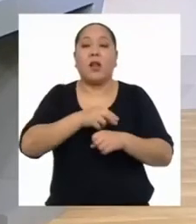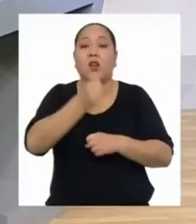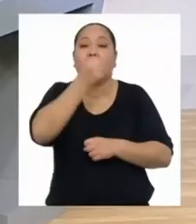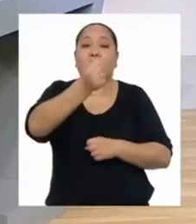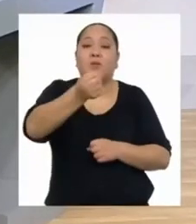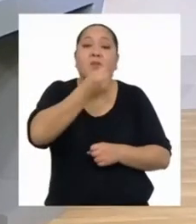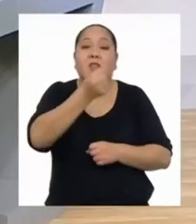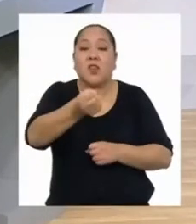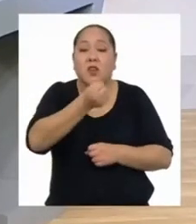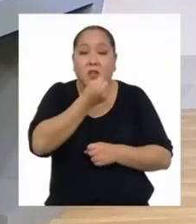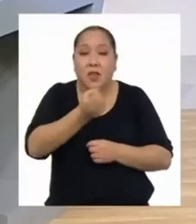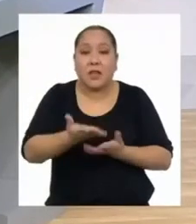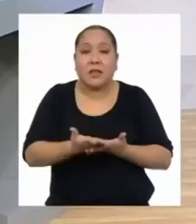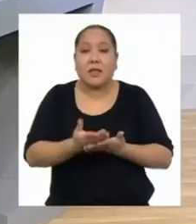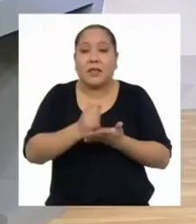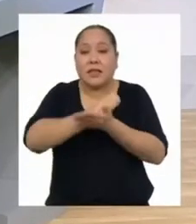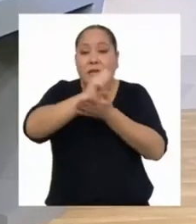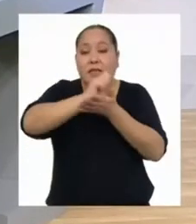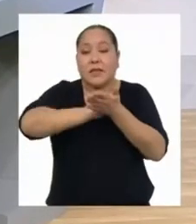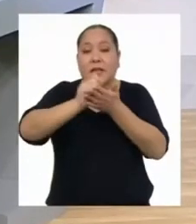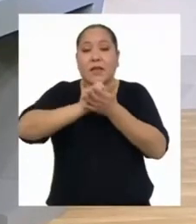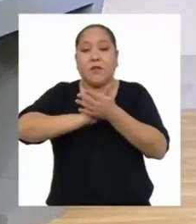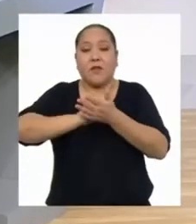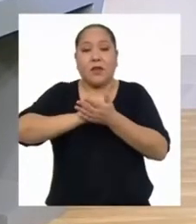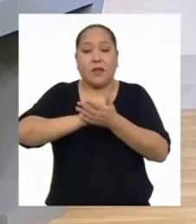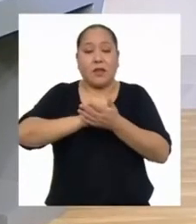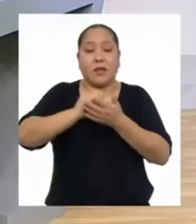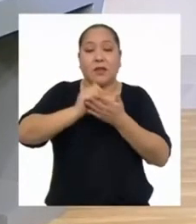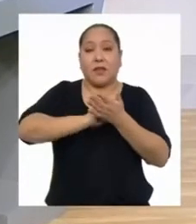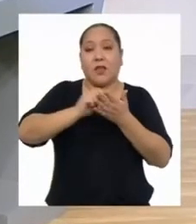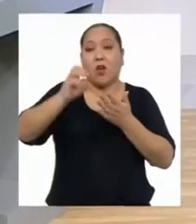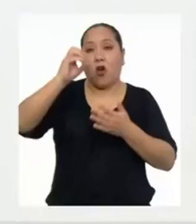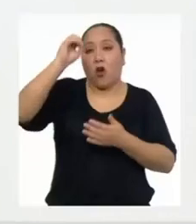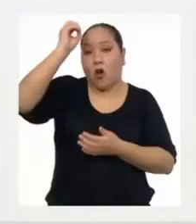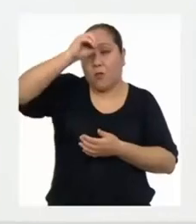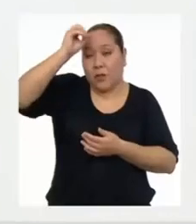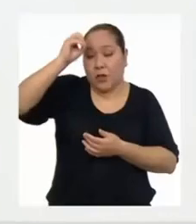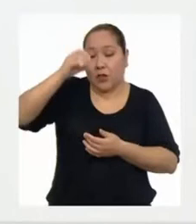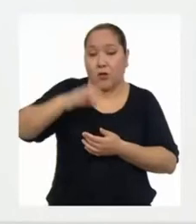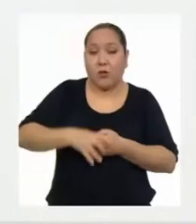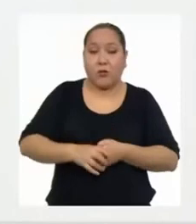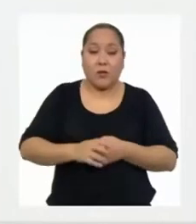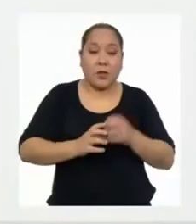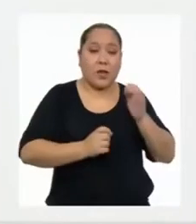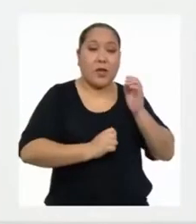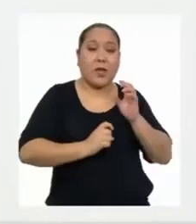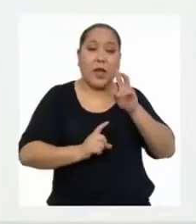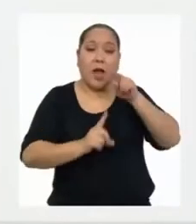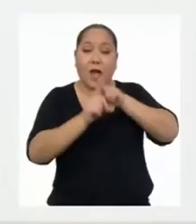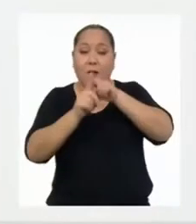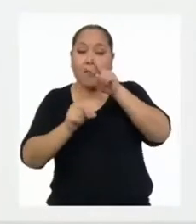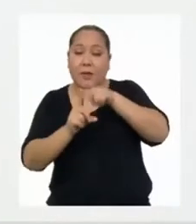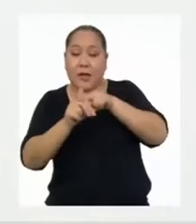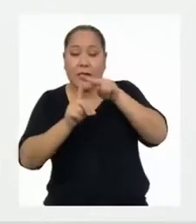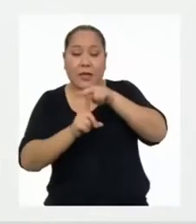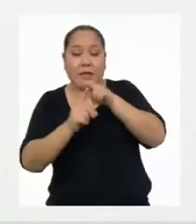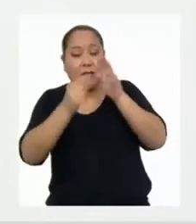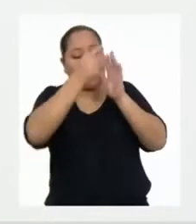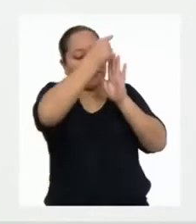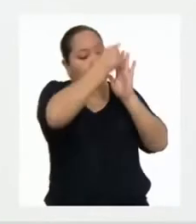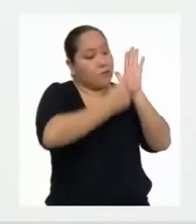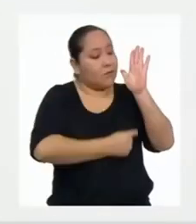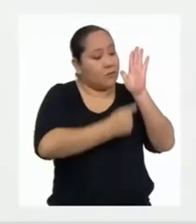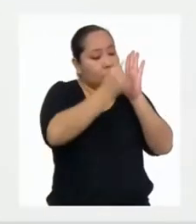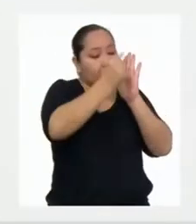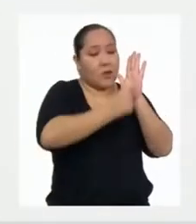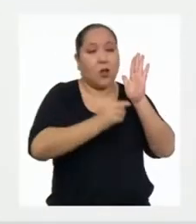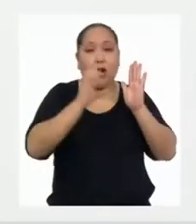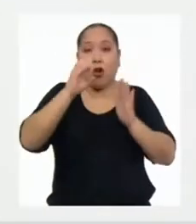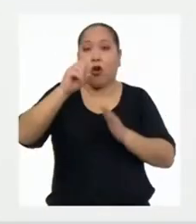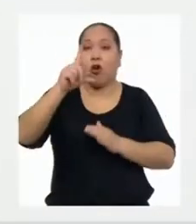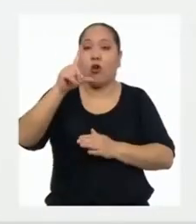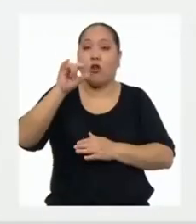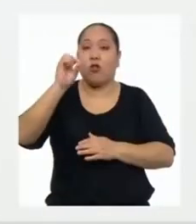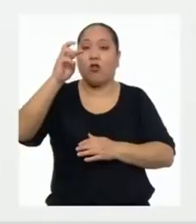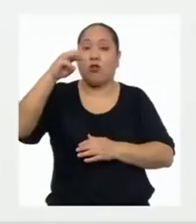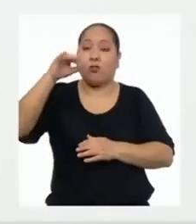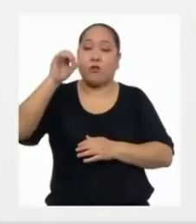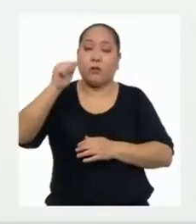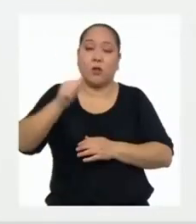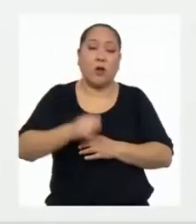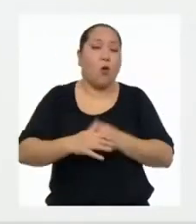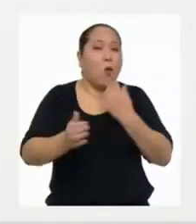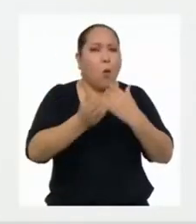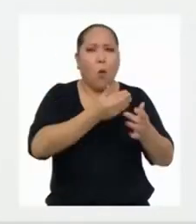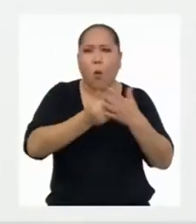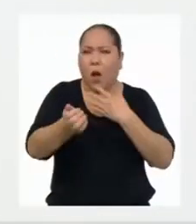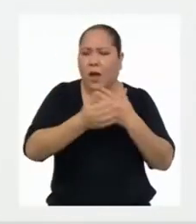escriben artículos de opinión y aparecen como columnas en los diarios. En realidad, cualquier persona puede hacerlo si quiere dar